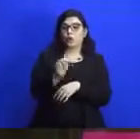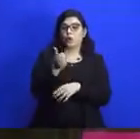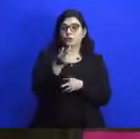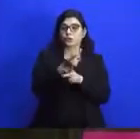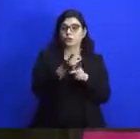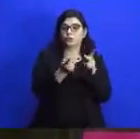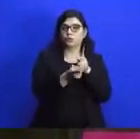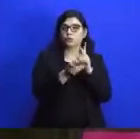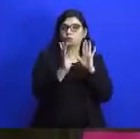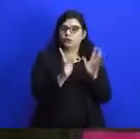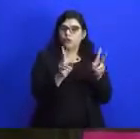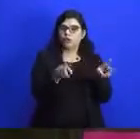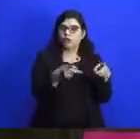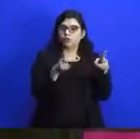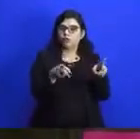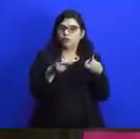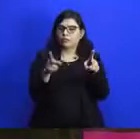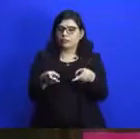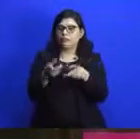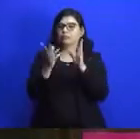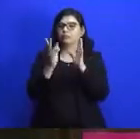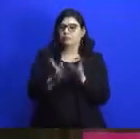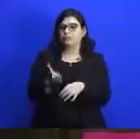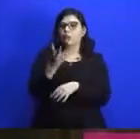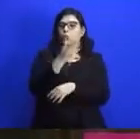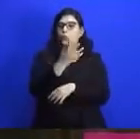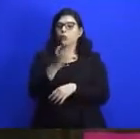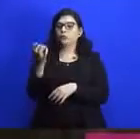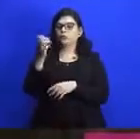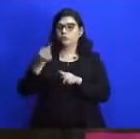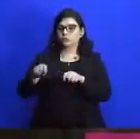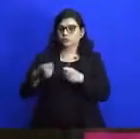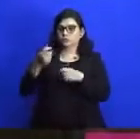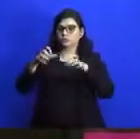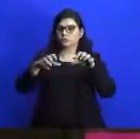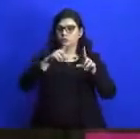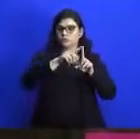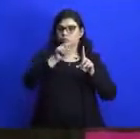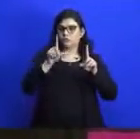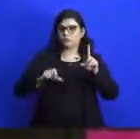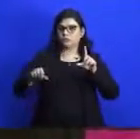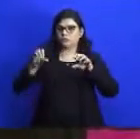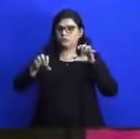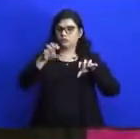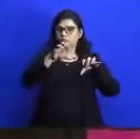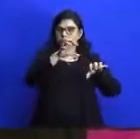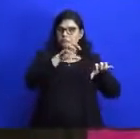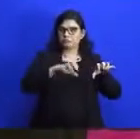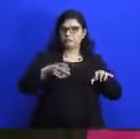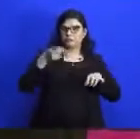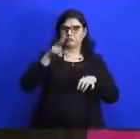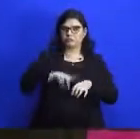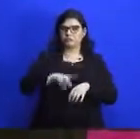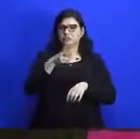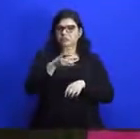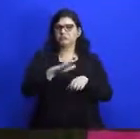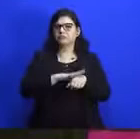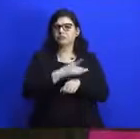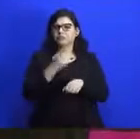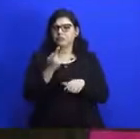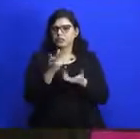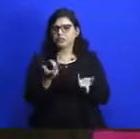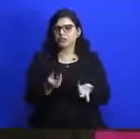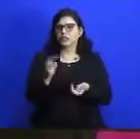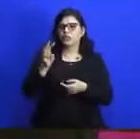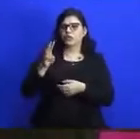piso de venta y estamos en casi 400 tiendas a nivel nacional, y pues sabemos que todo esto ha sido gracias a la